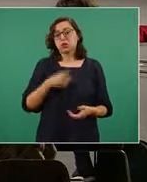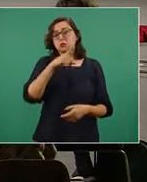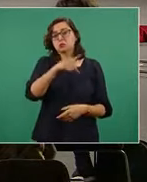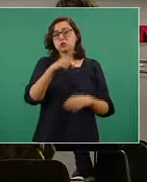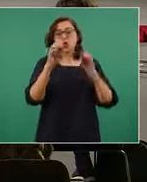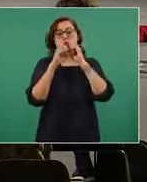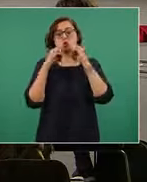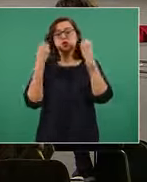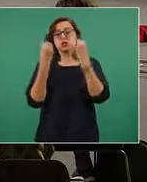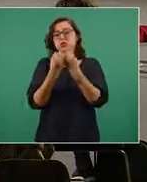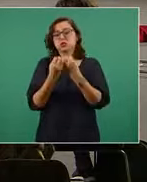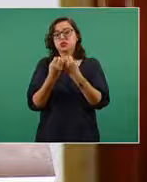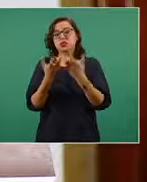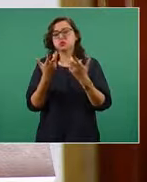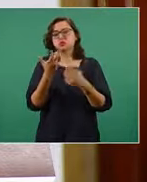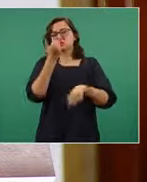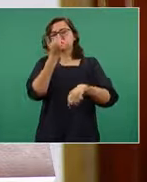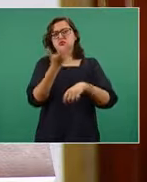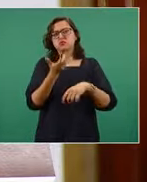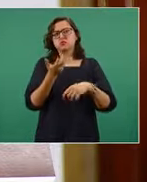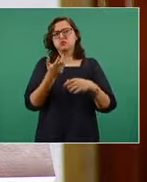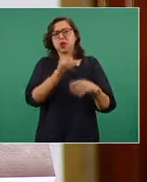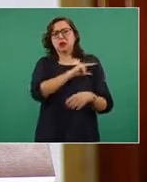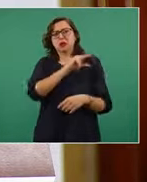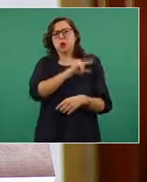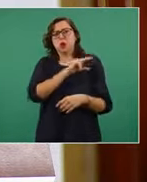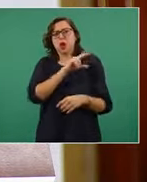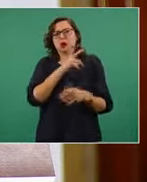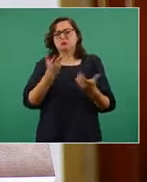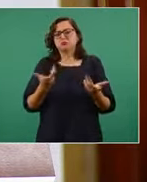informativa, en una encuestadora.